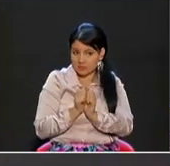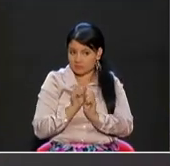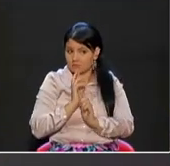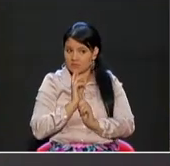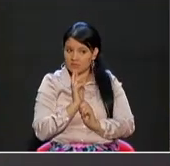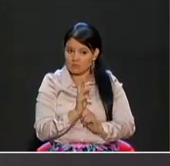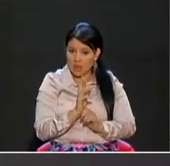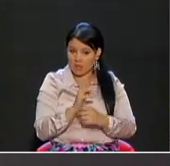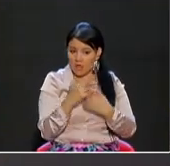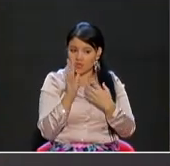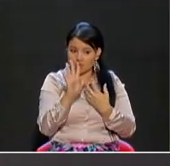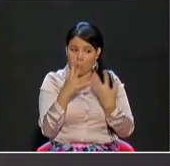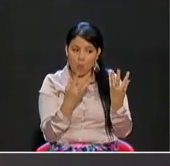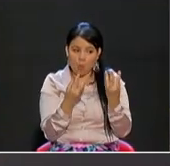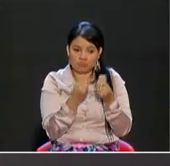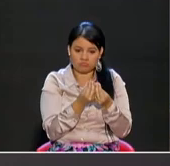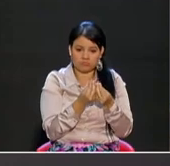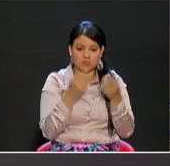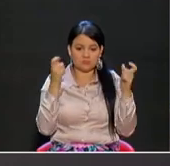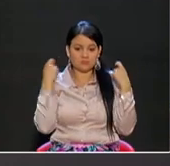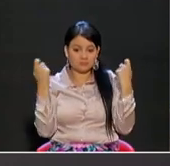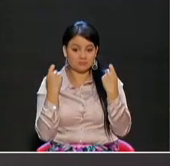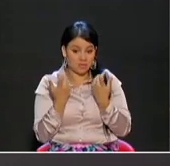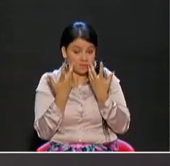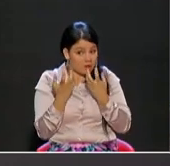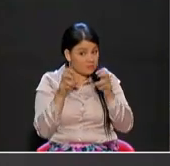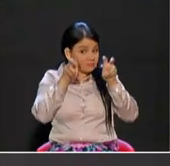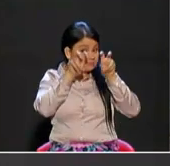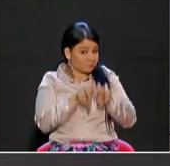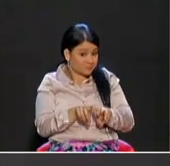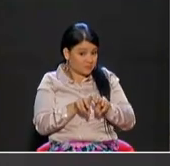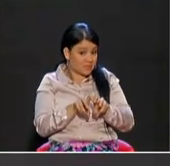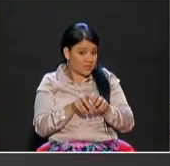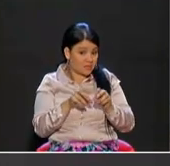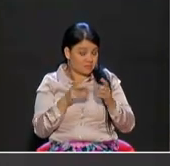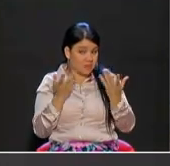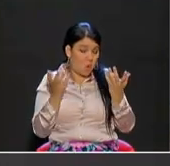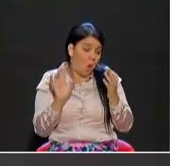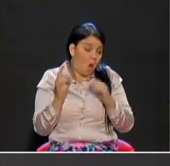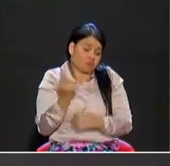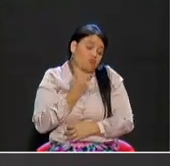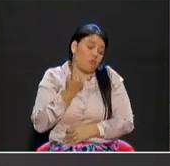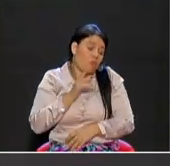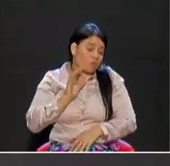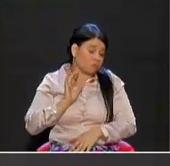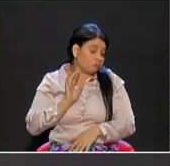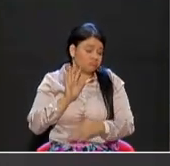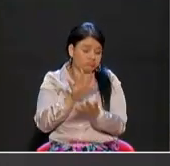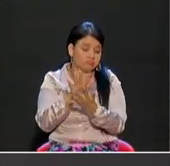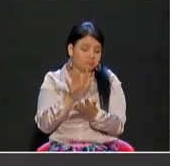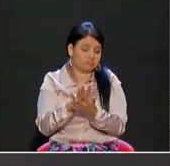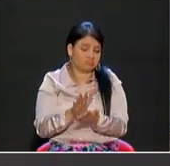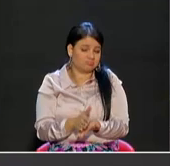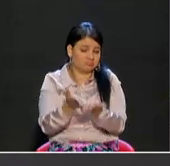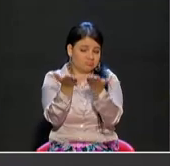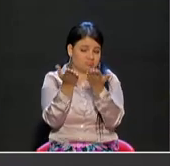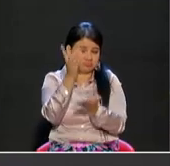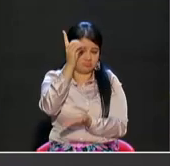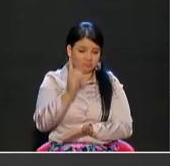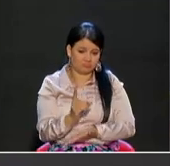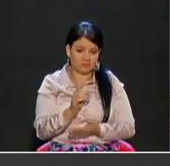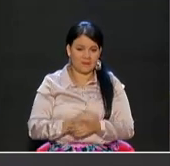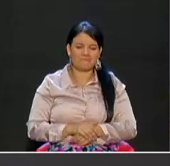de sus equipos de campaña si quieren sentarse con ellos si están ahí cómodos perfectamente también pueden seguir y la metodología en este es